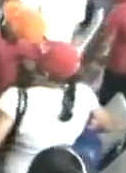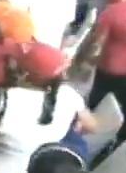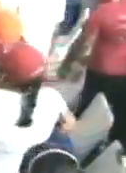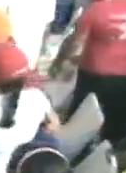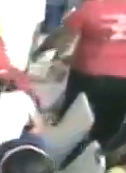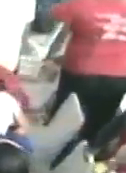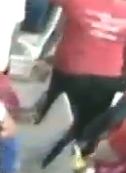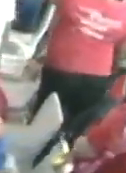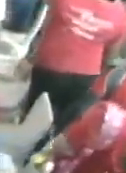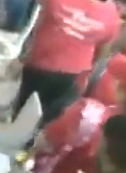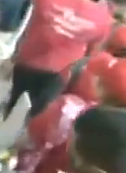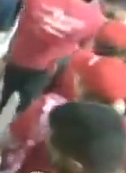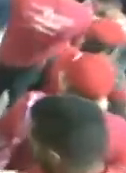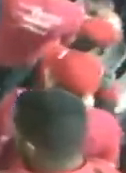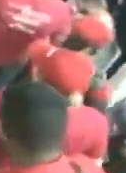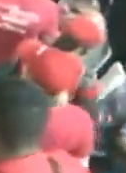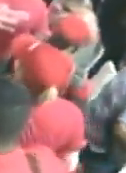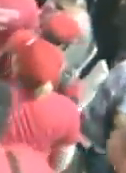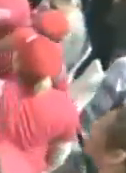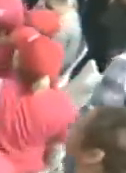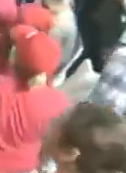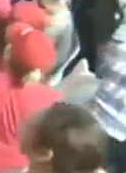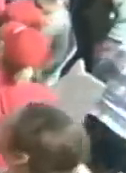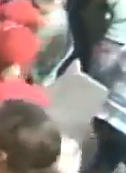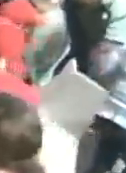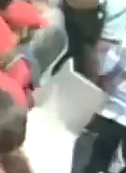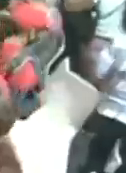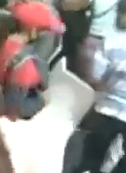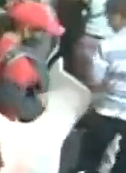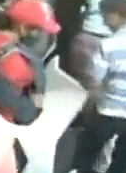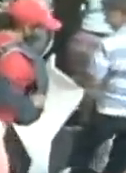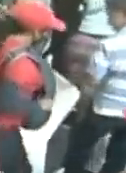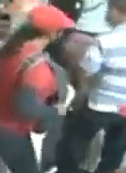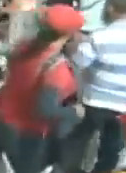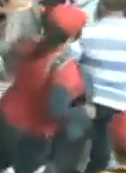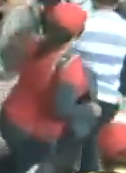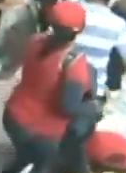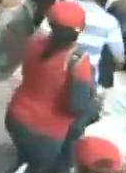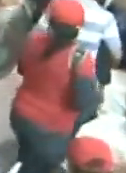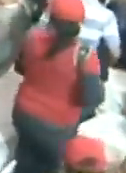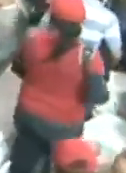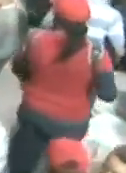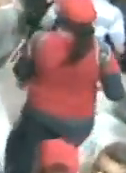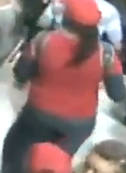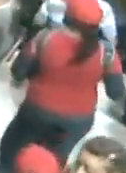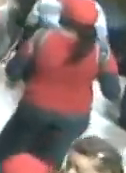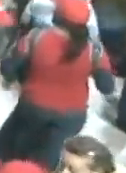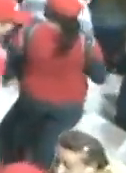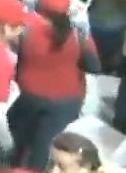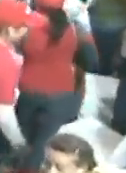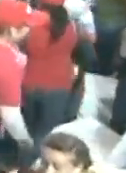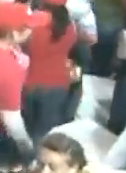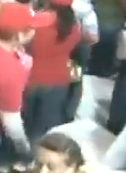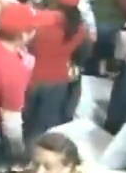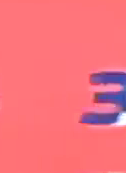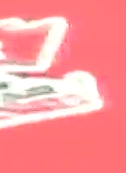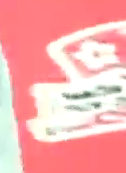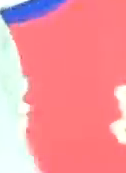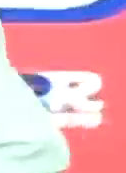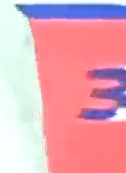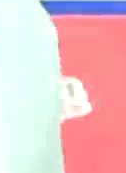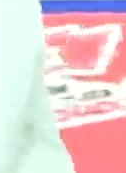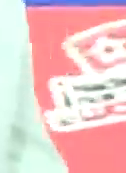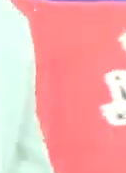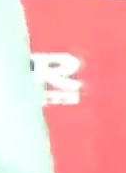para garantizar la tenencia del suelo urbano pedí al presidente de la república la crítica popular para